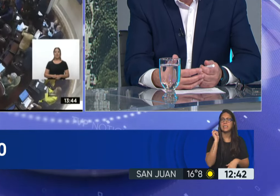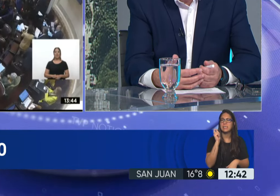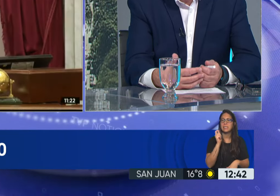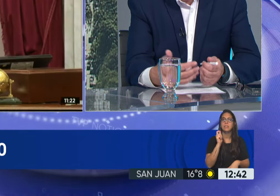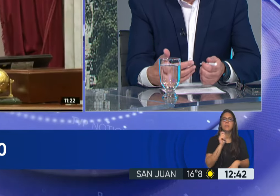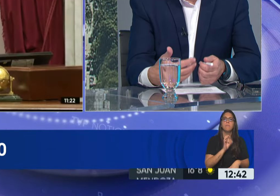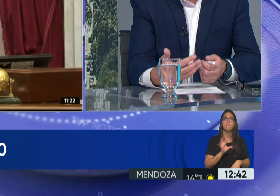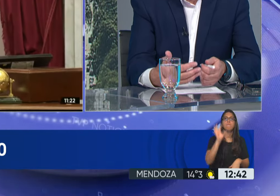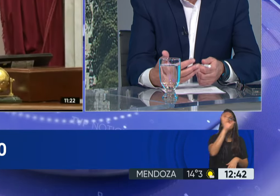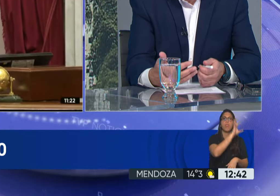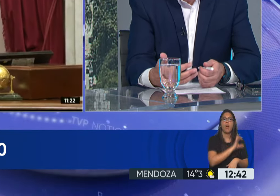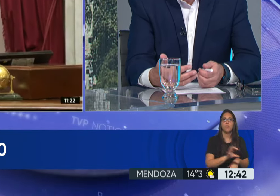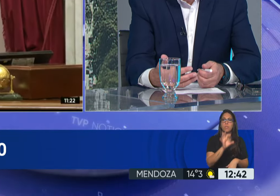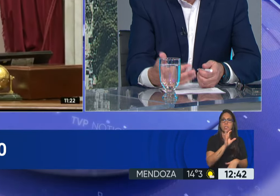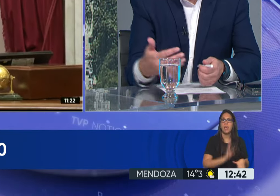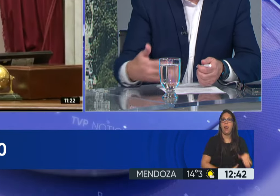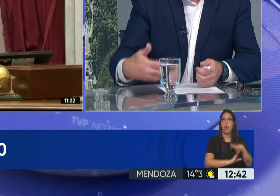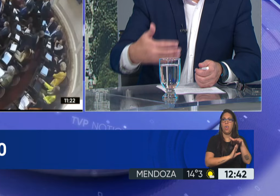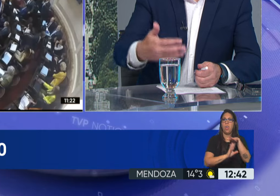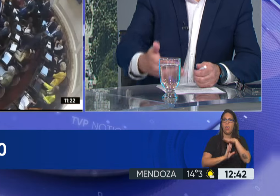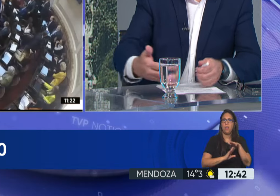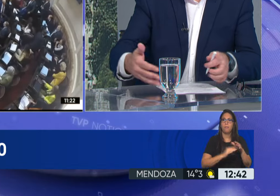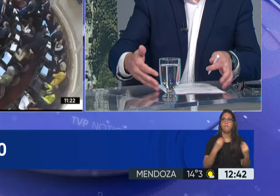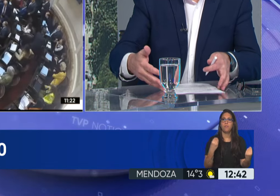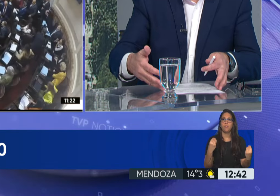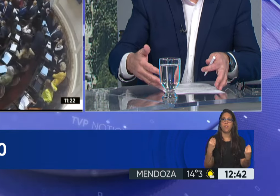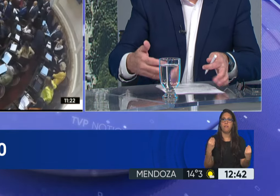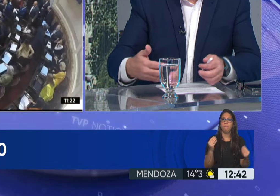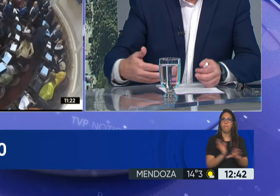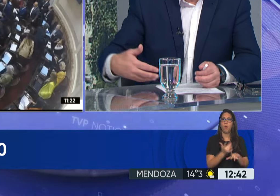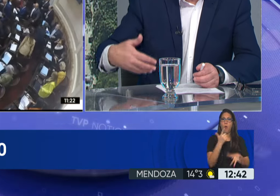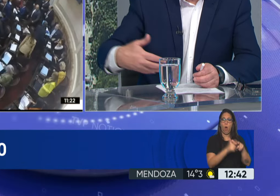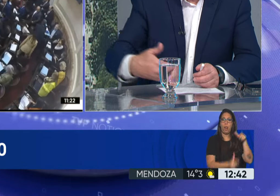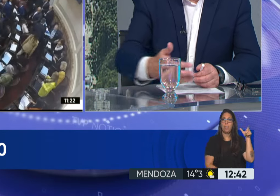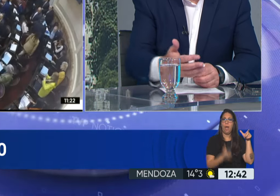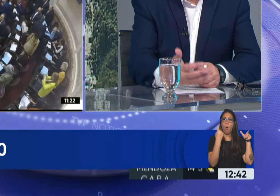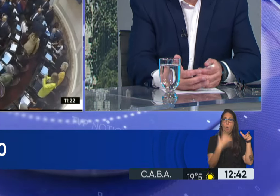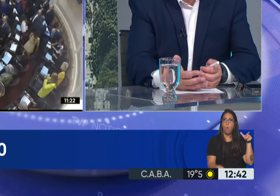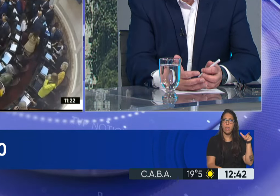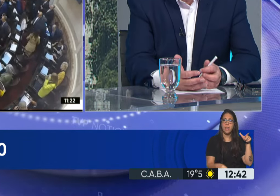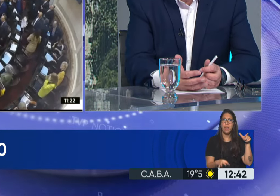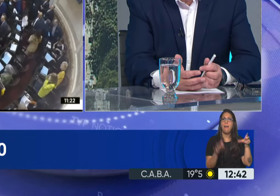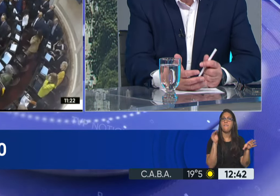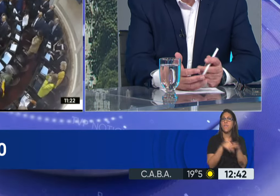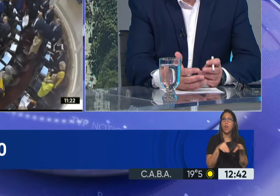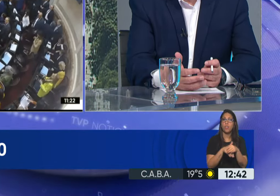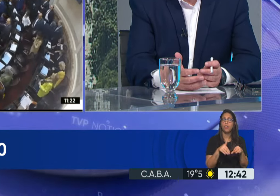provinciales. Que se ven avasalladas. Que con una boleta única los votos van a ir,